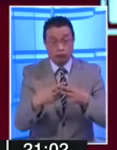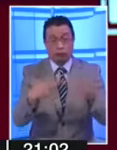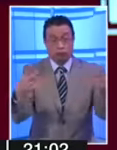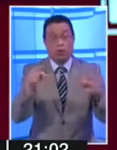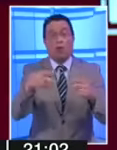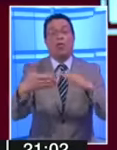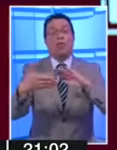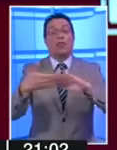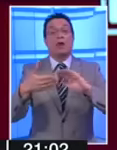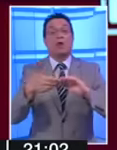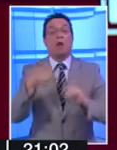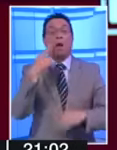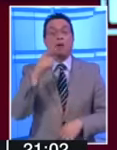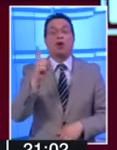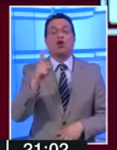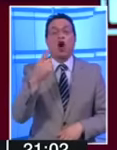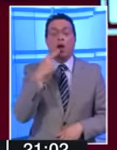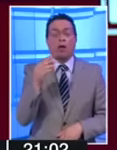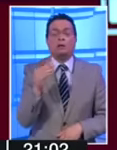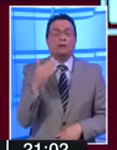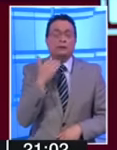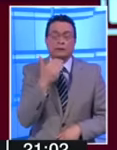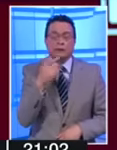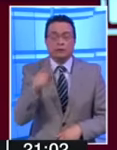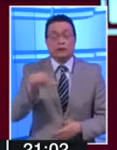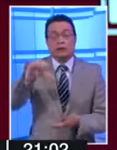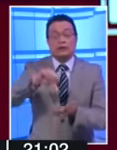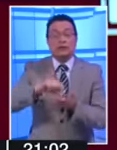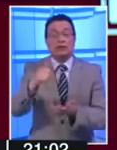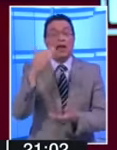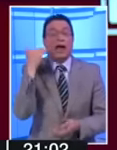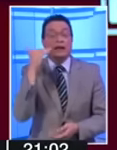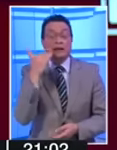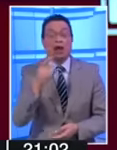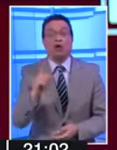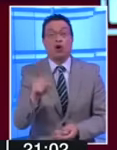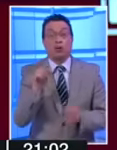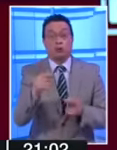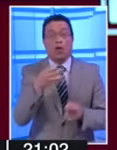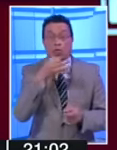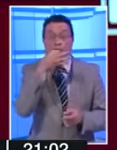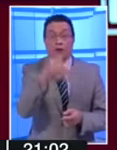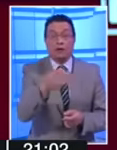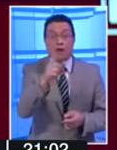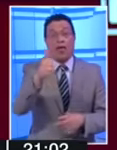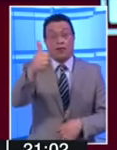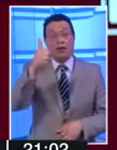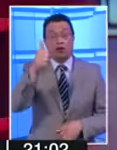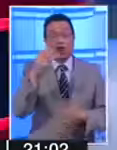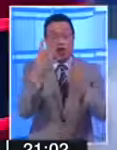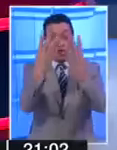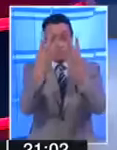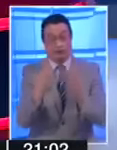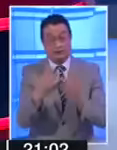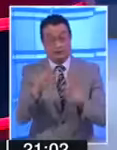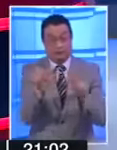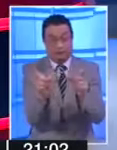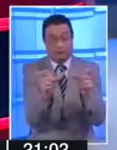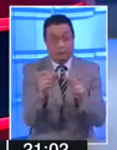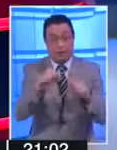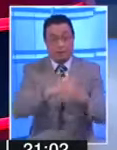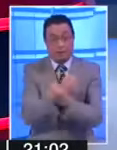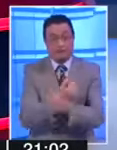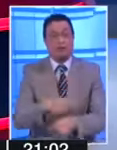pero no por haber minimizado las condiciones del centro en que murió una niña, sino por su alusión al director de gendarmería. O sea,